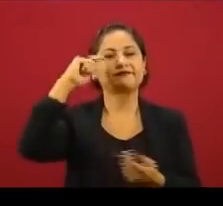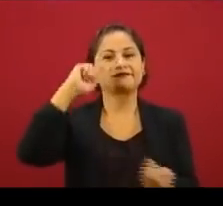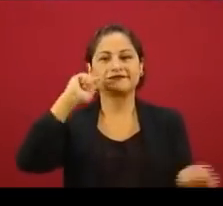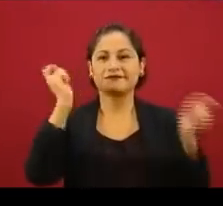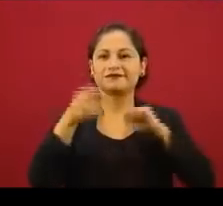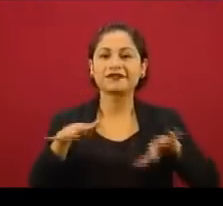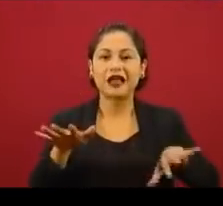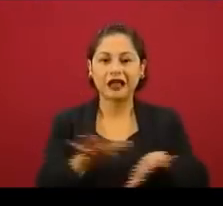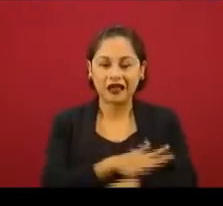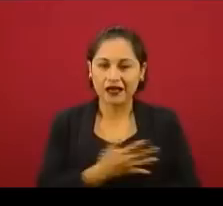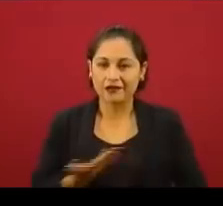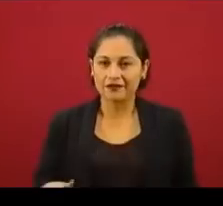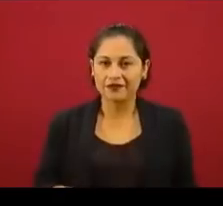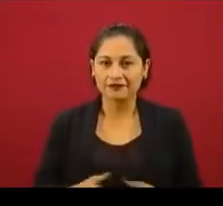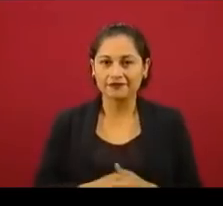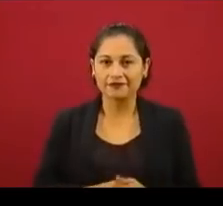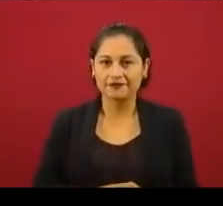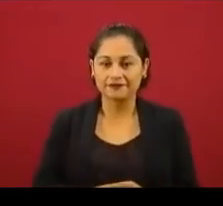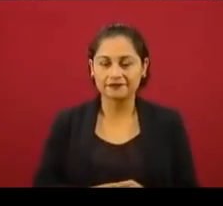es